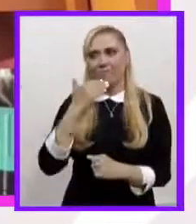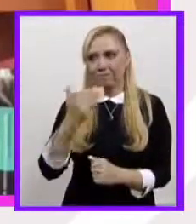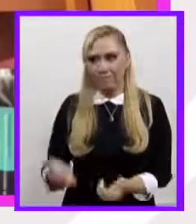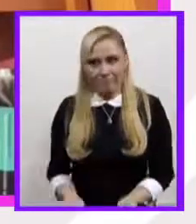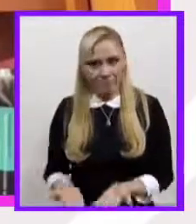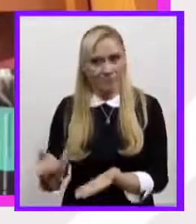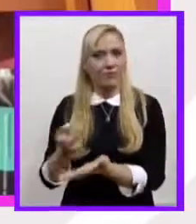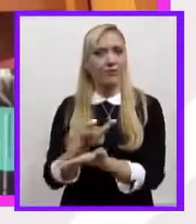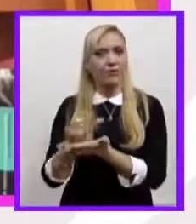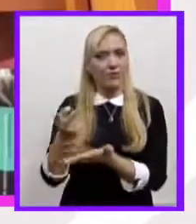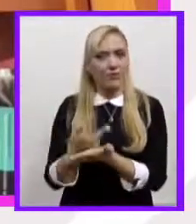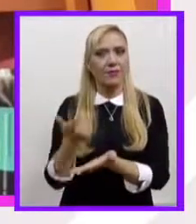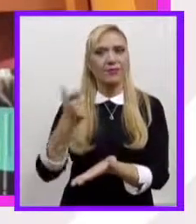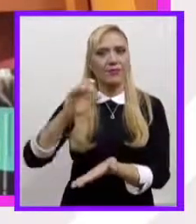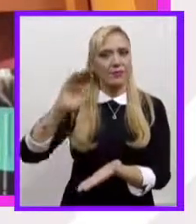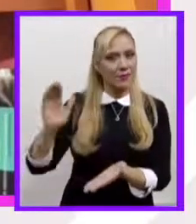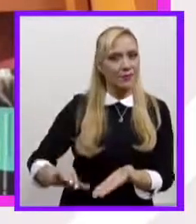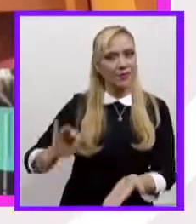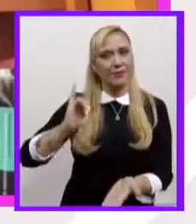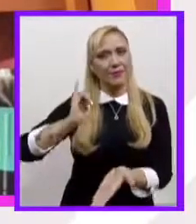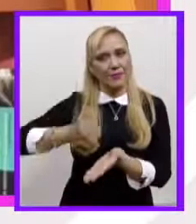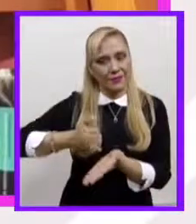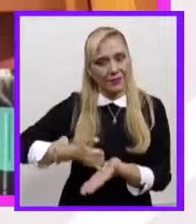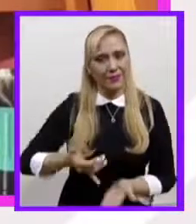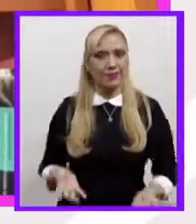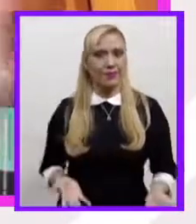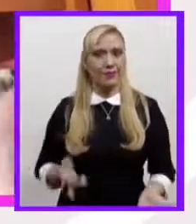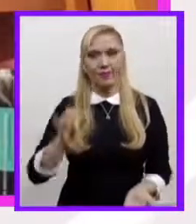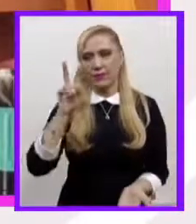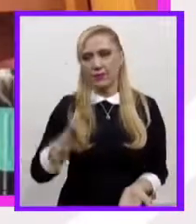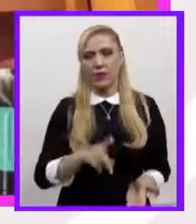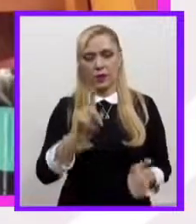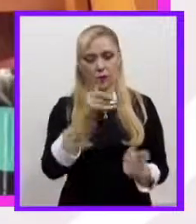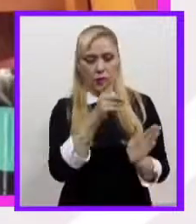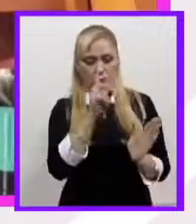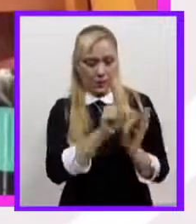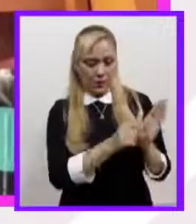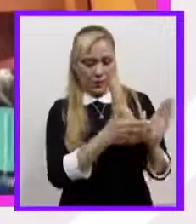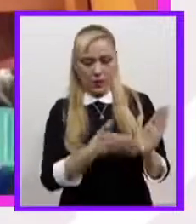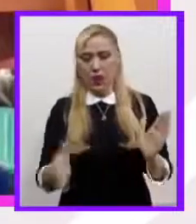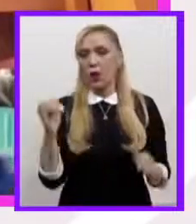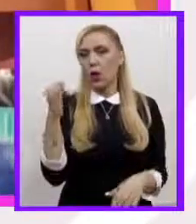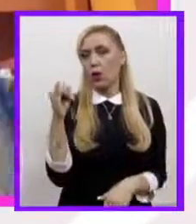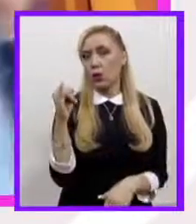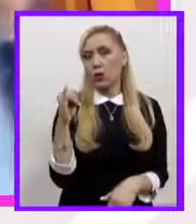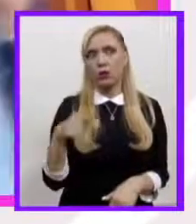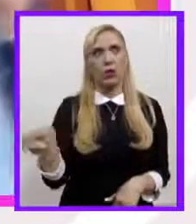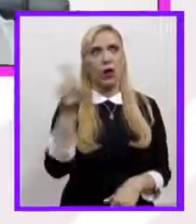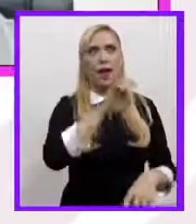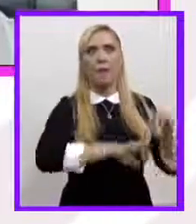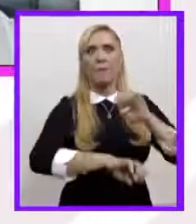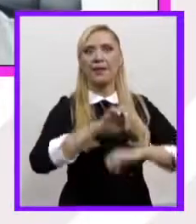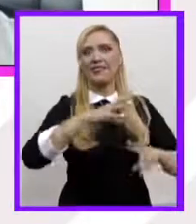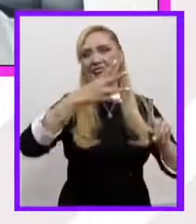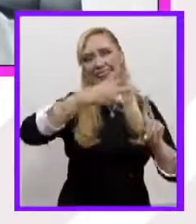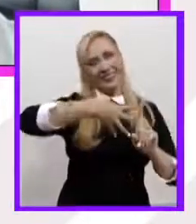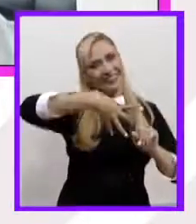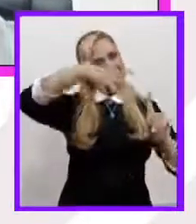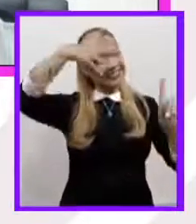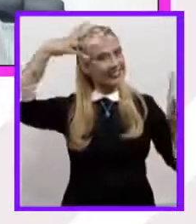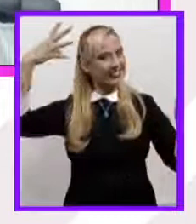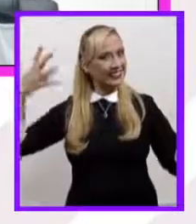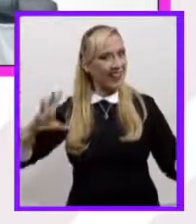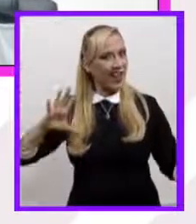impulsando e implementando este tipo de políticas, porque justo durante el mes de junio de pronto vemos que todas las empresas se pintan de arcoíris,